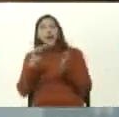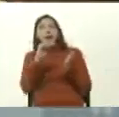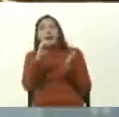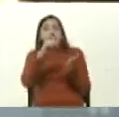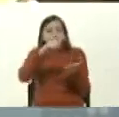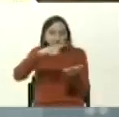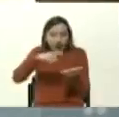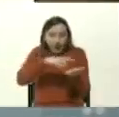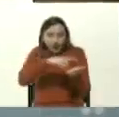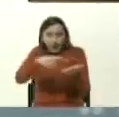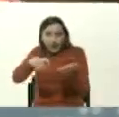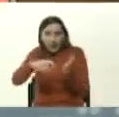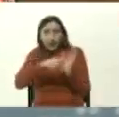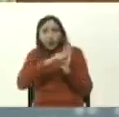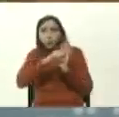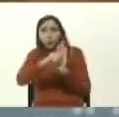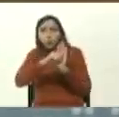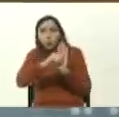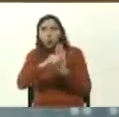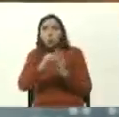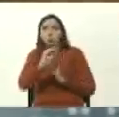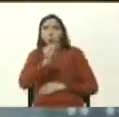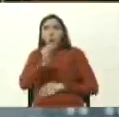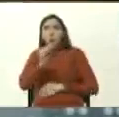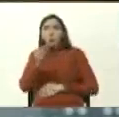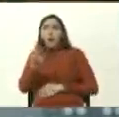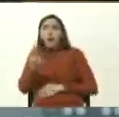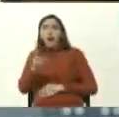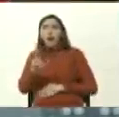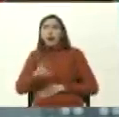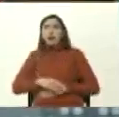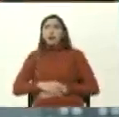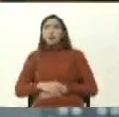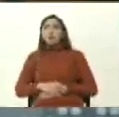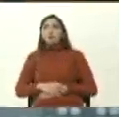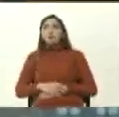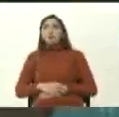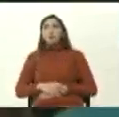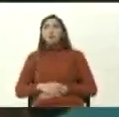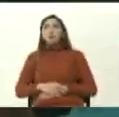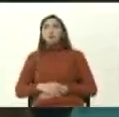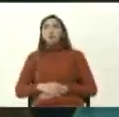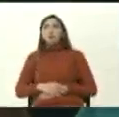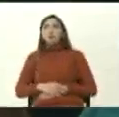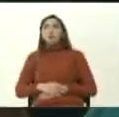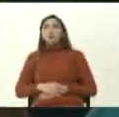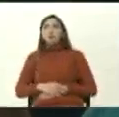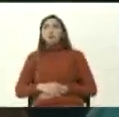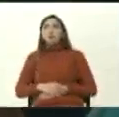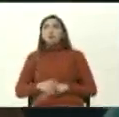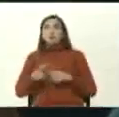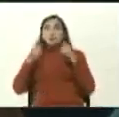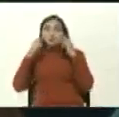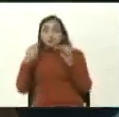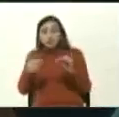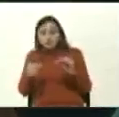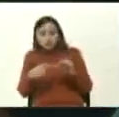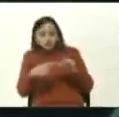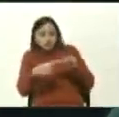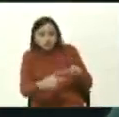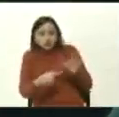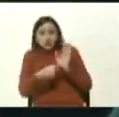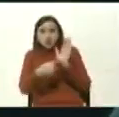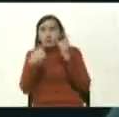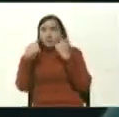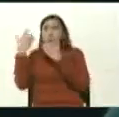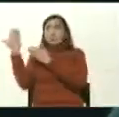del B-Ticket e inmediatamente. El B-Ticket, recuerden que ustedes lo pueden tener o impreso, o